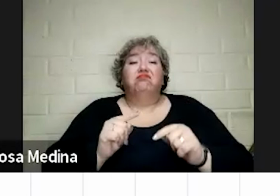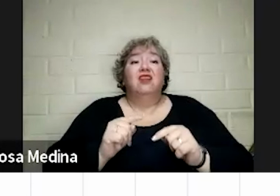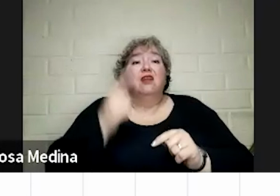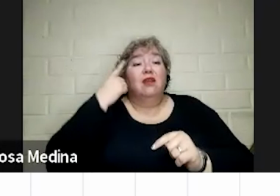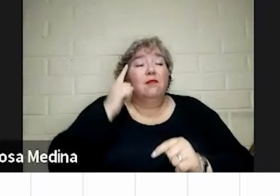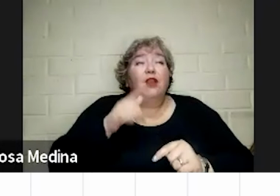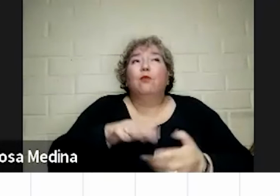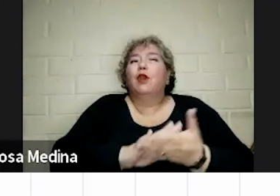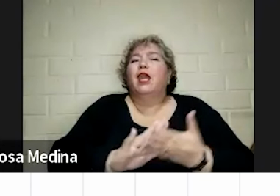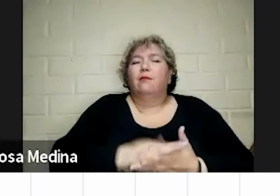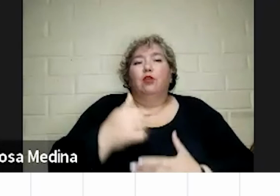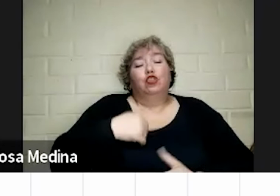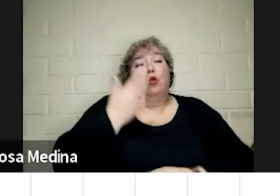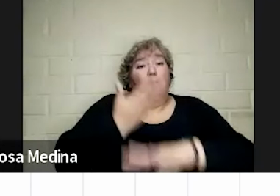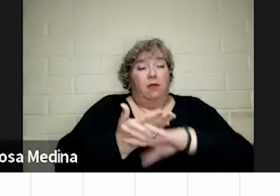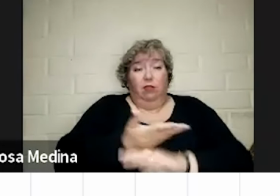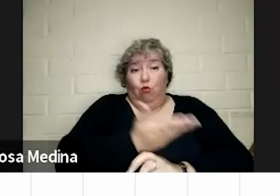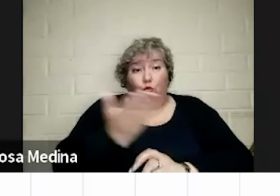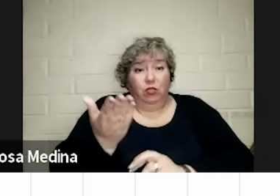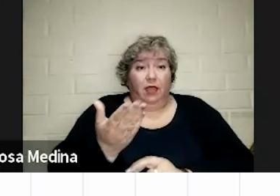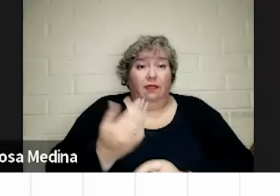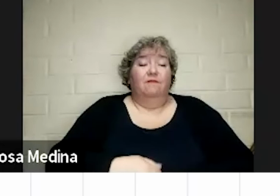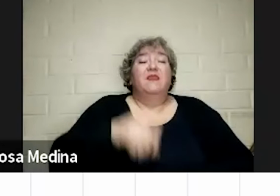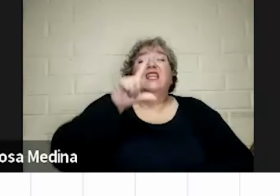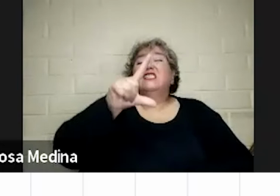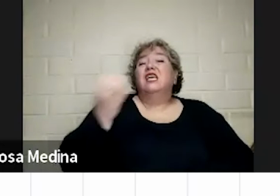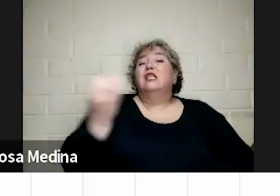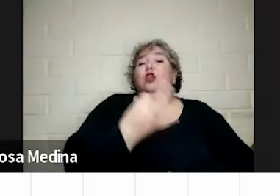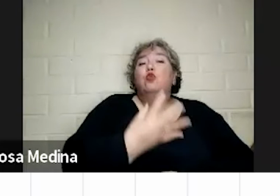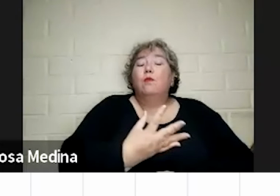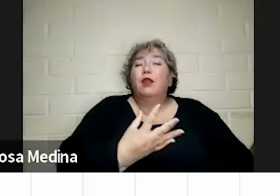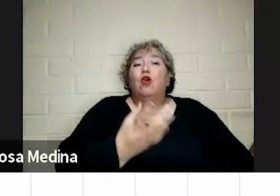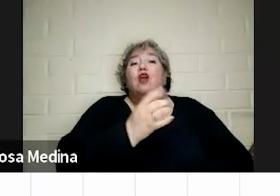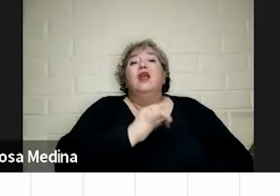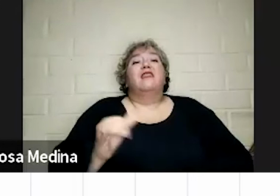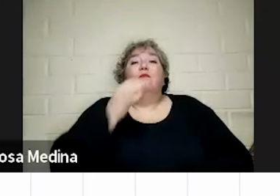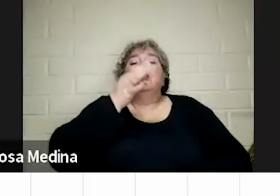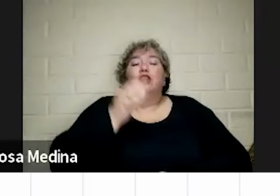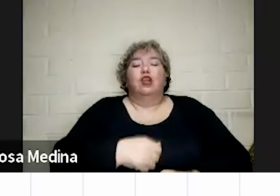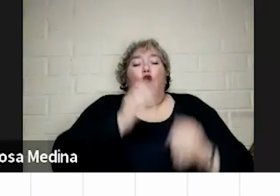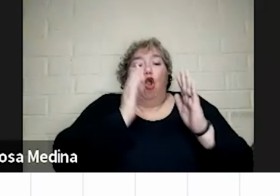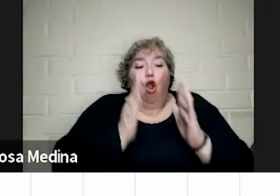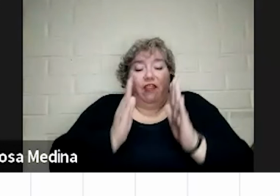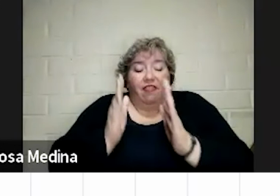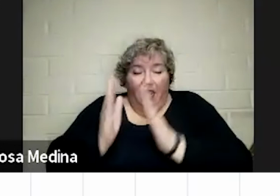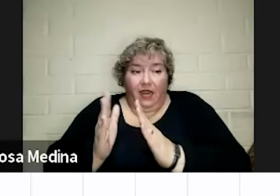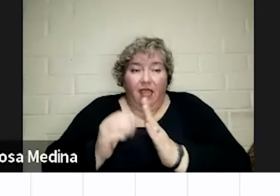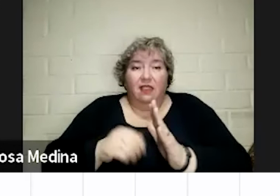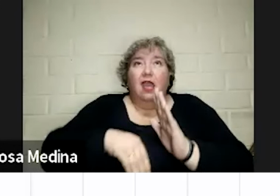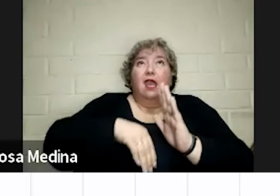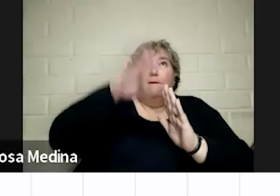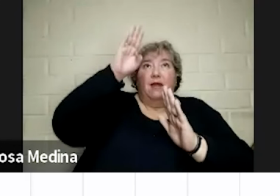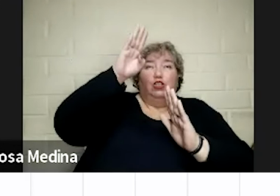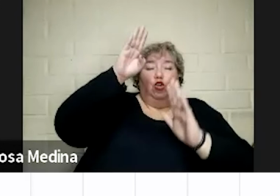les dijera, no sé, 7 números, y les pidiera después que los ordenen en el orden de mayor a menor,